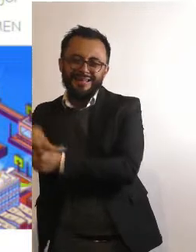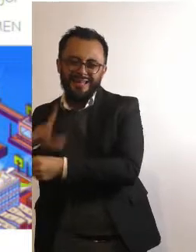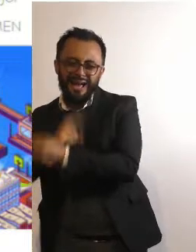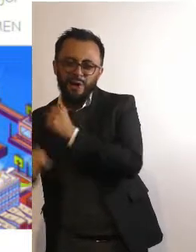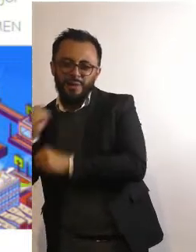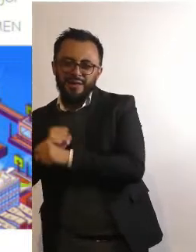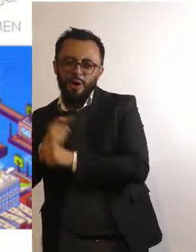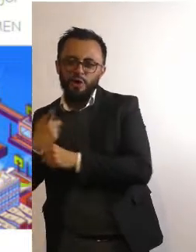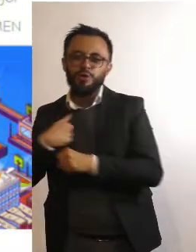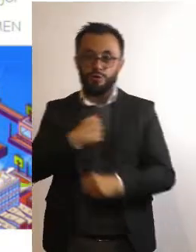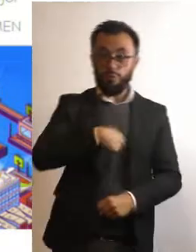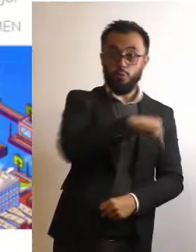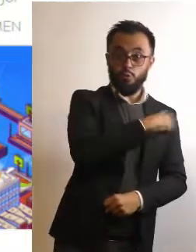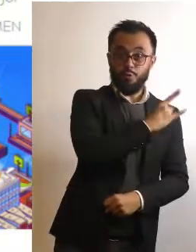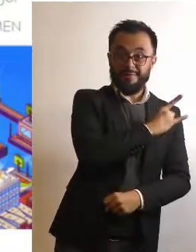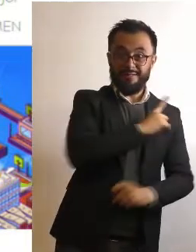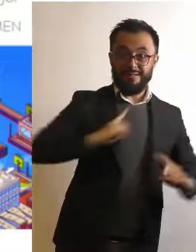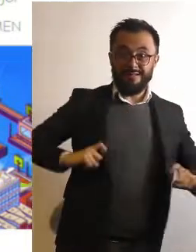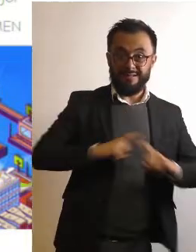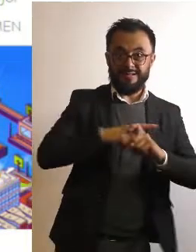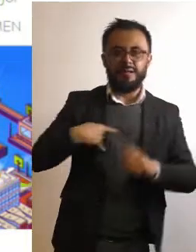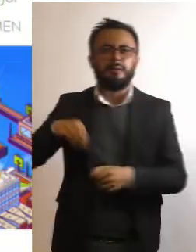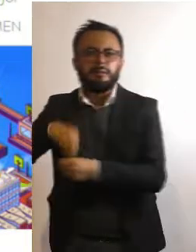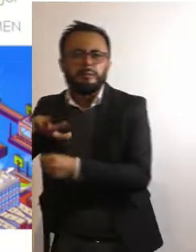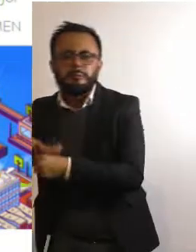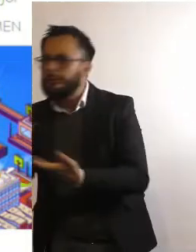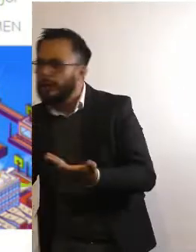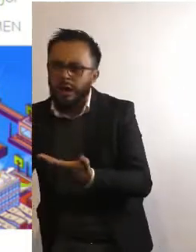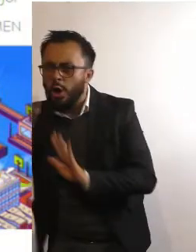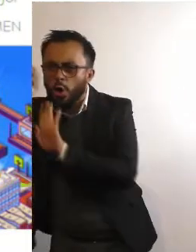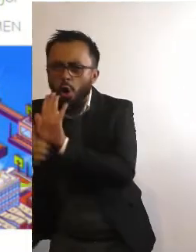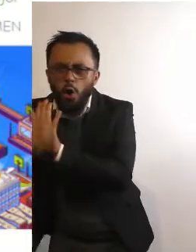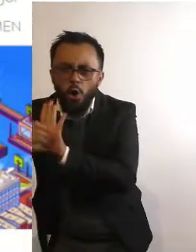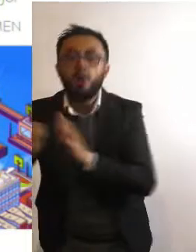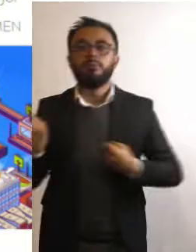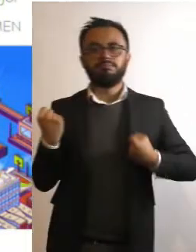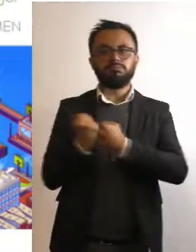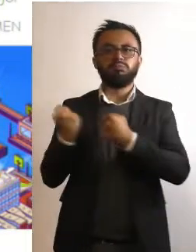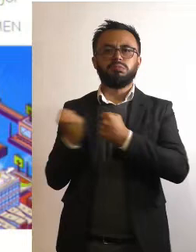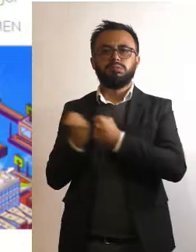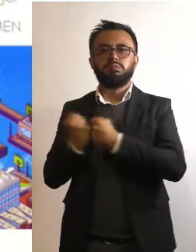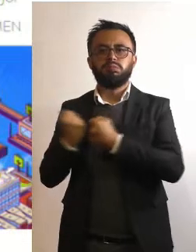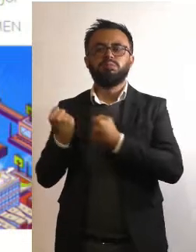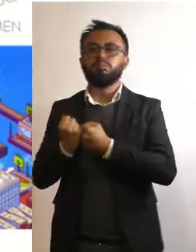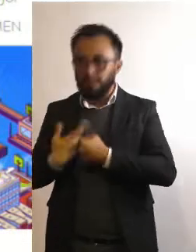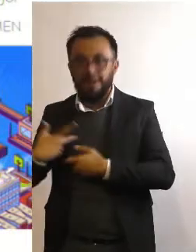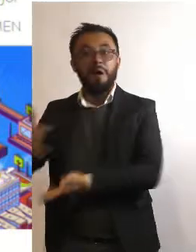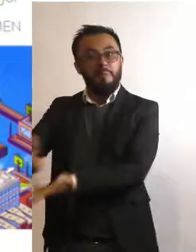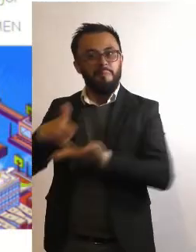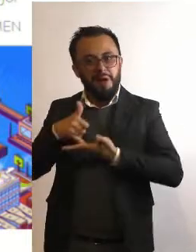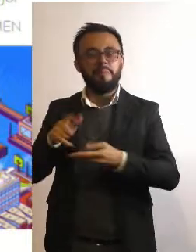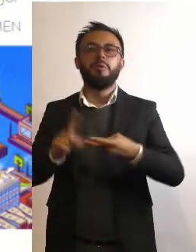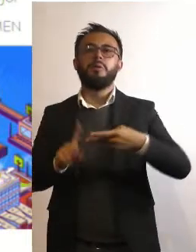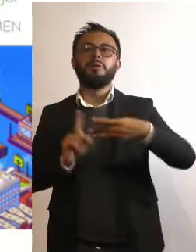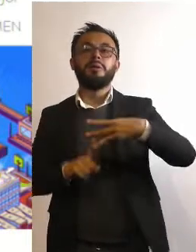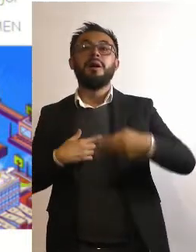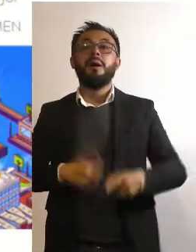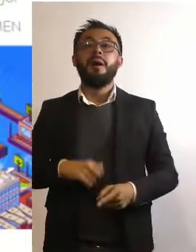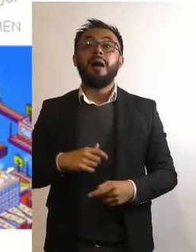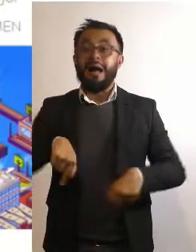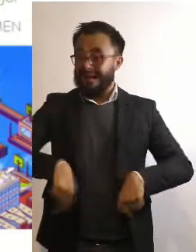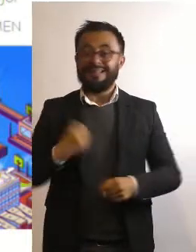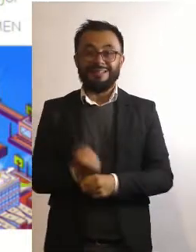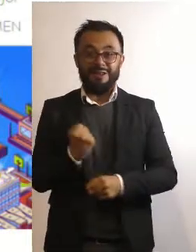COVID-19, fuimos ganadores del Premio Colombiano de Sostenibilidad de Buenas Prácticas Laborales, una de las